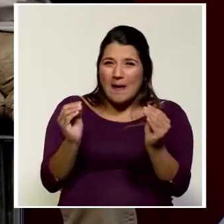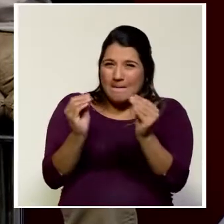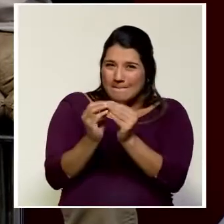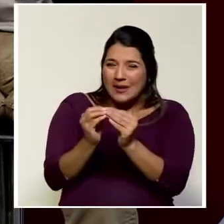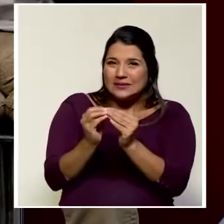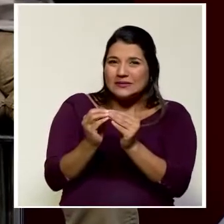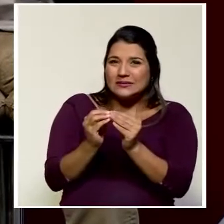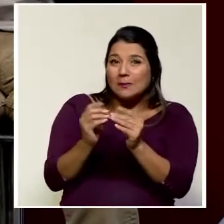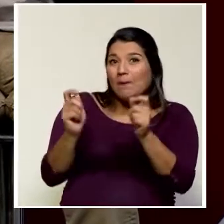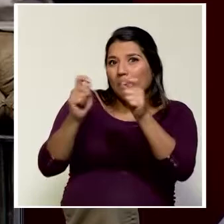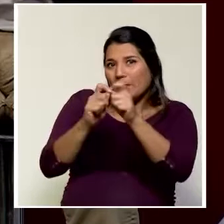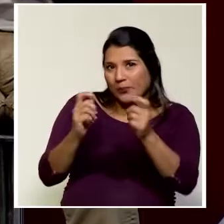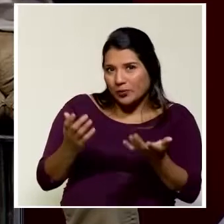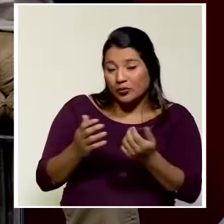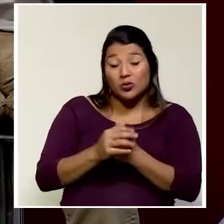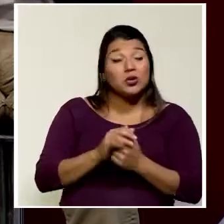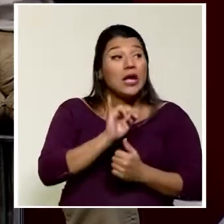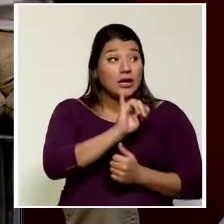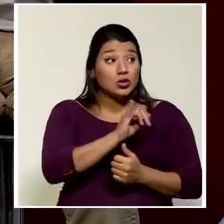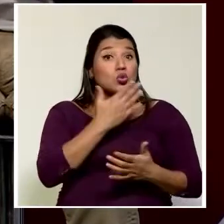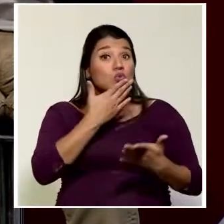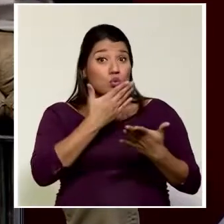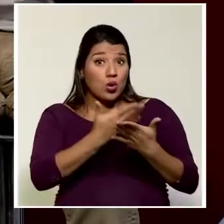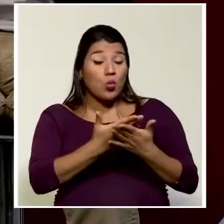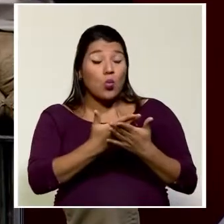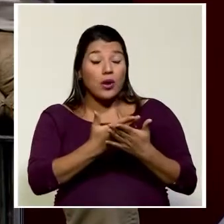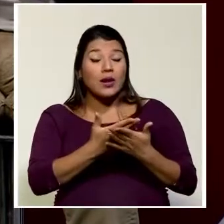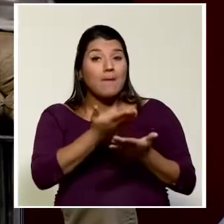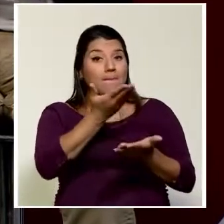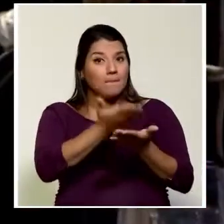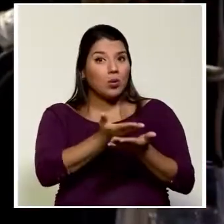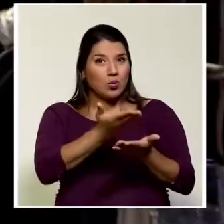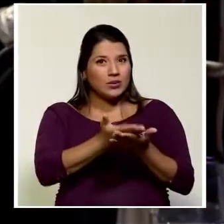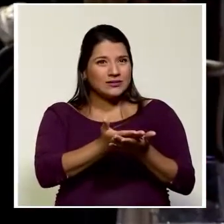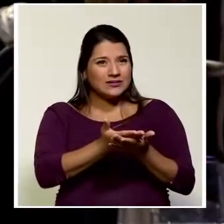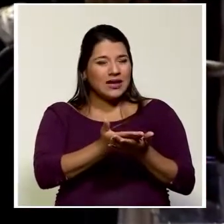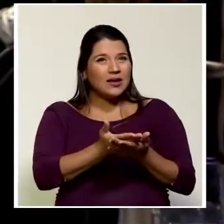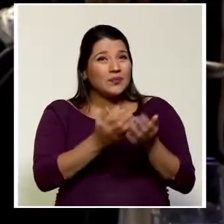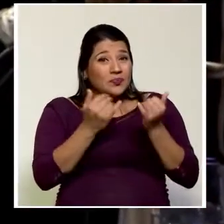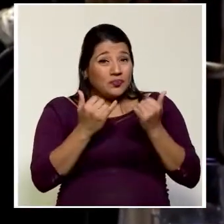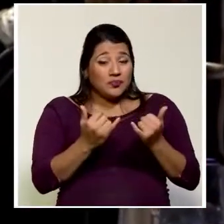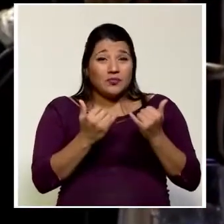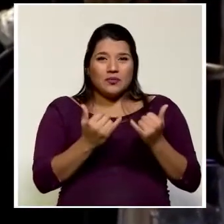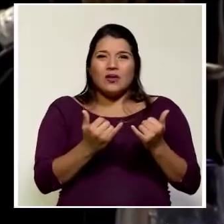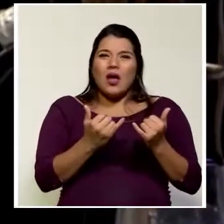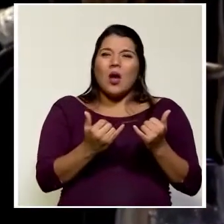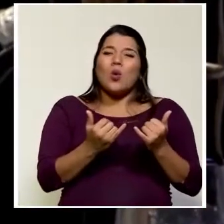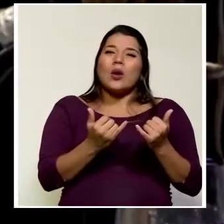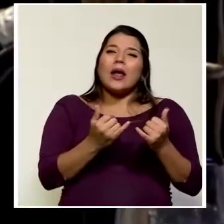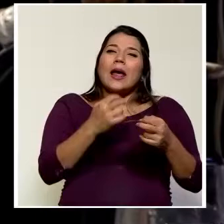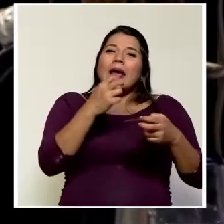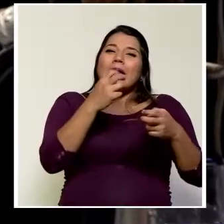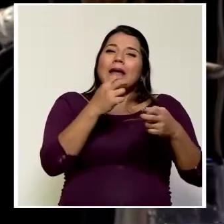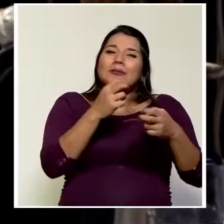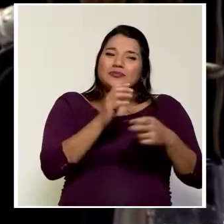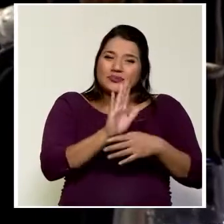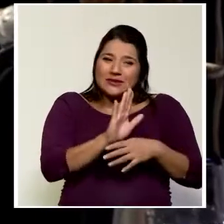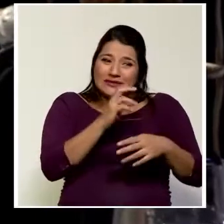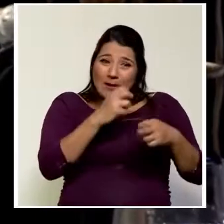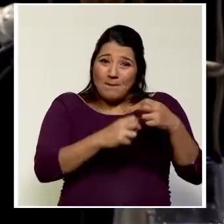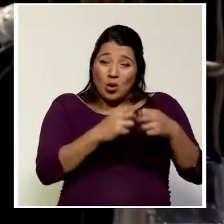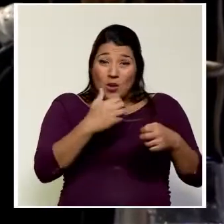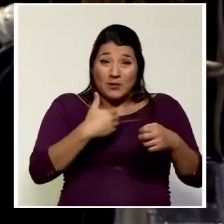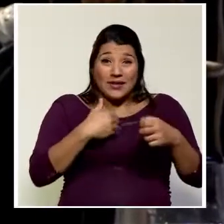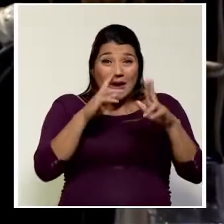sustantivo el que hace Gustavo, es que esa debilidad, ¿verdad?, esa crisis de los partidos políticos es